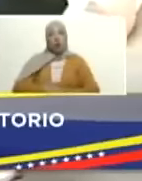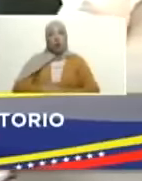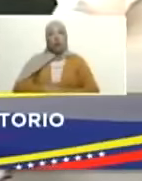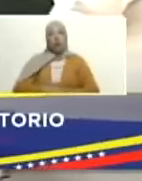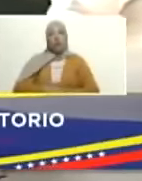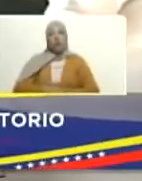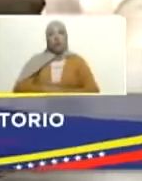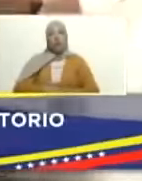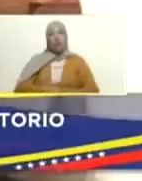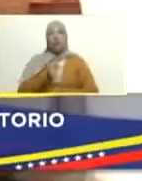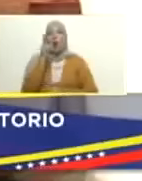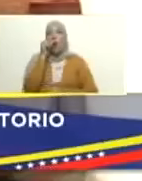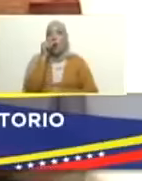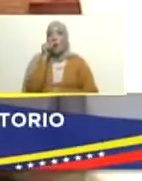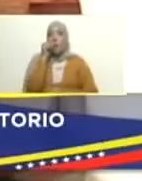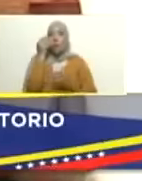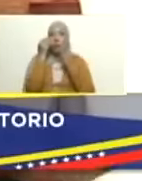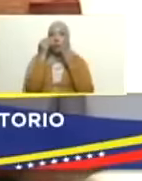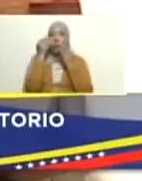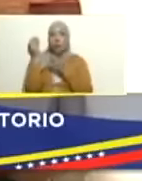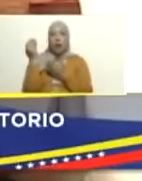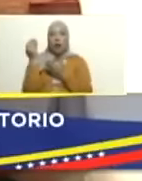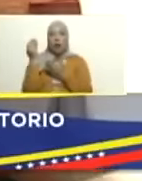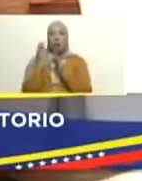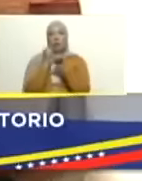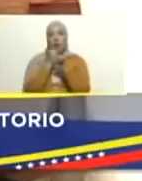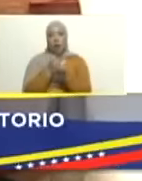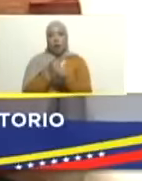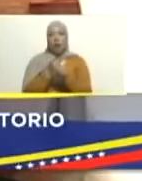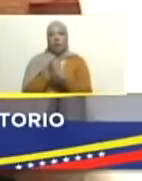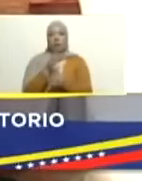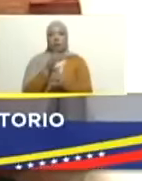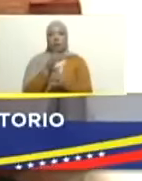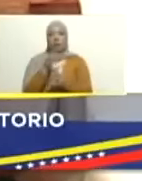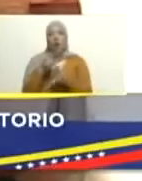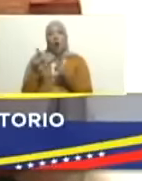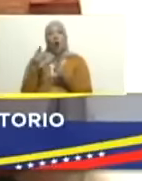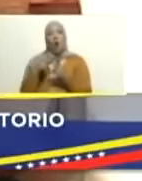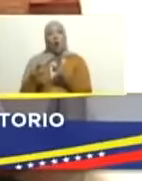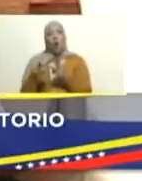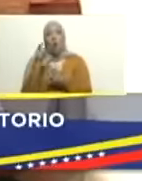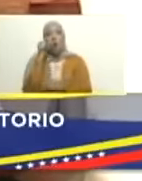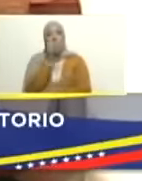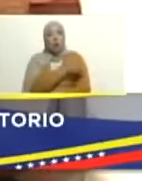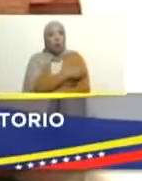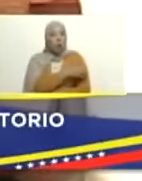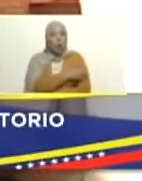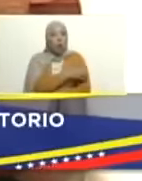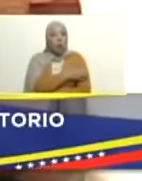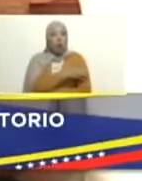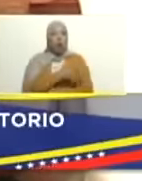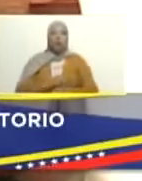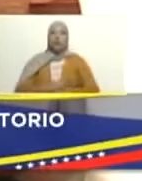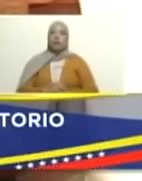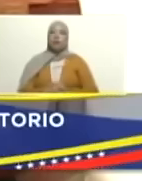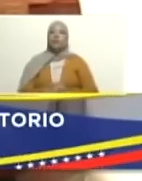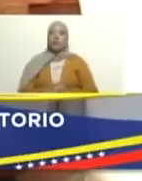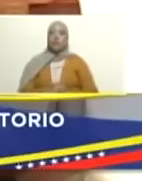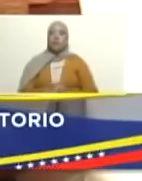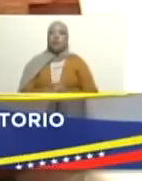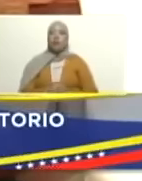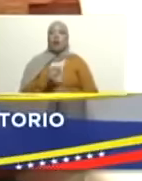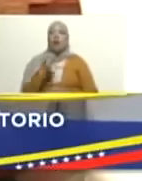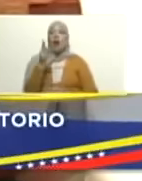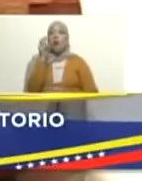Stalin González, Tomás Guanipa, Mariela Magallanes, Luis